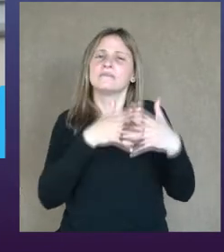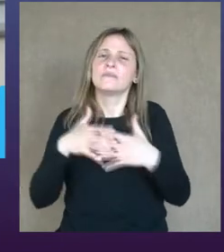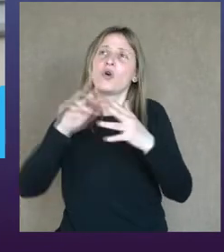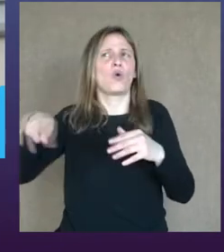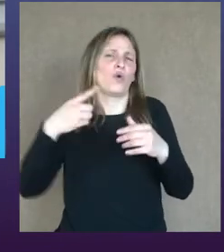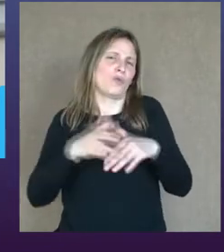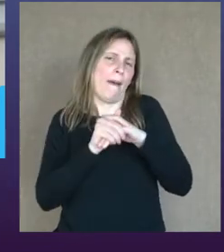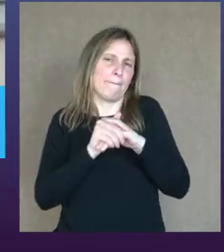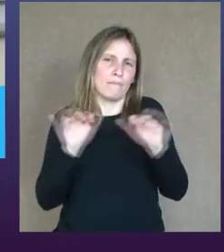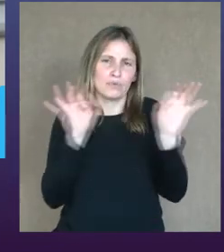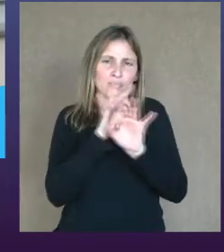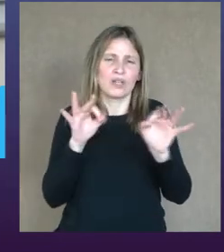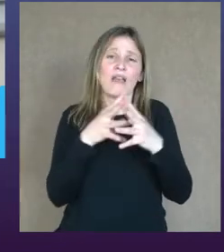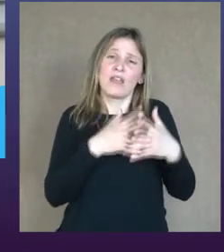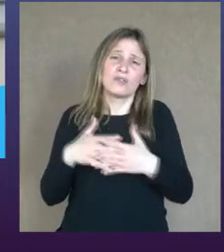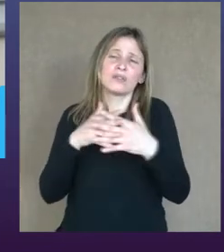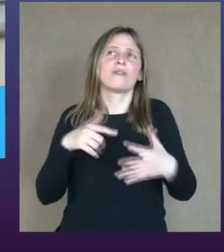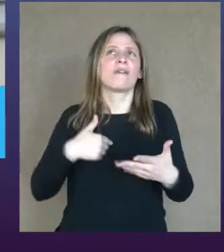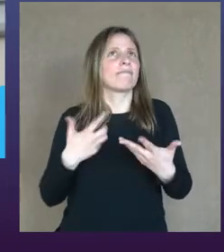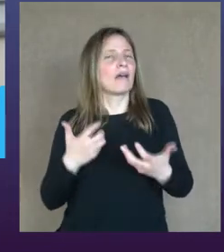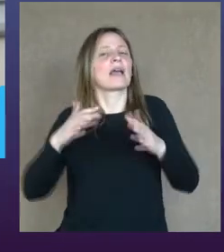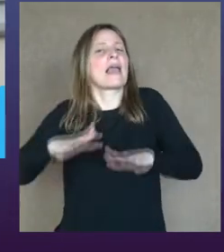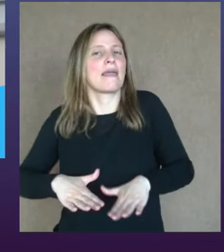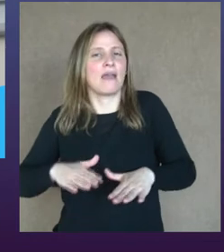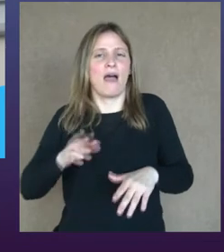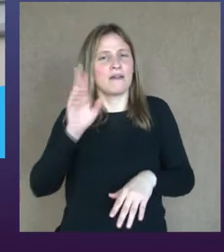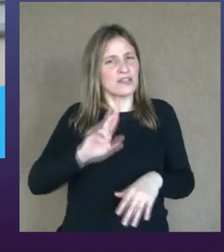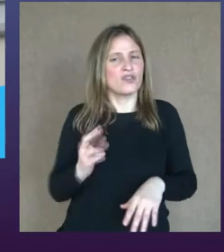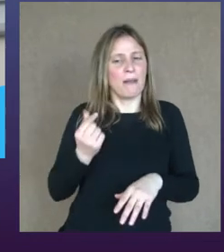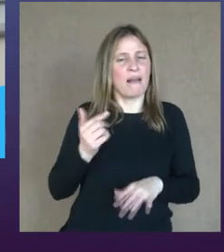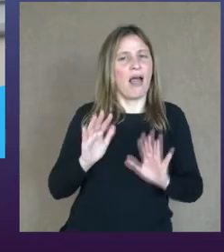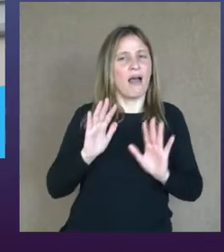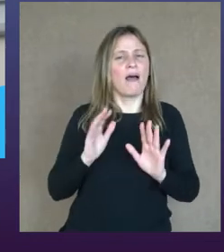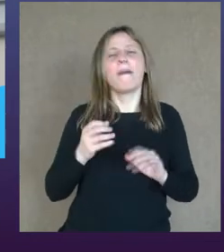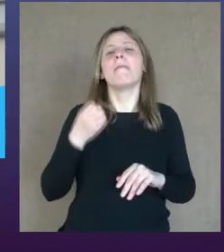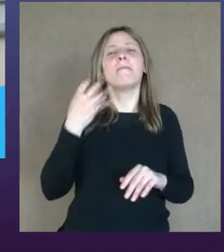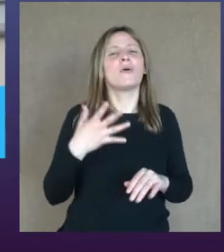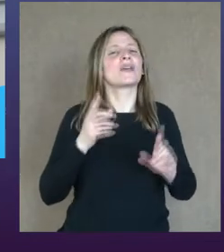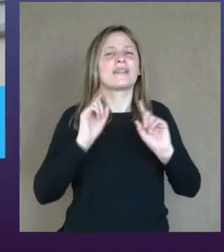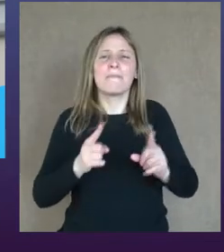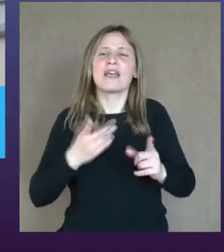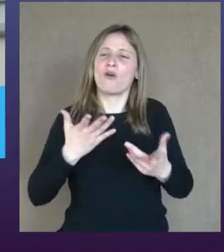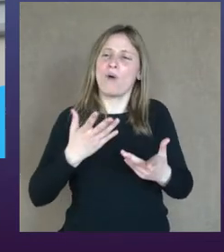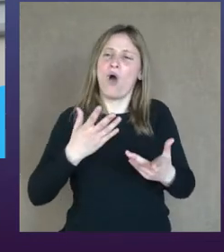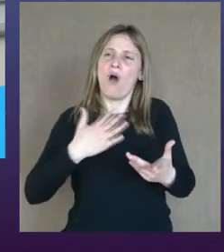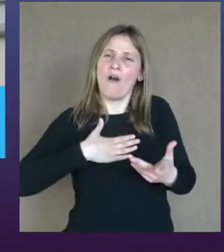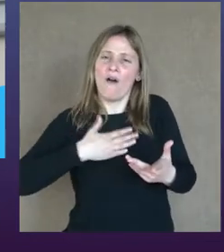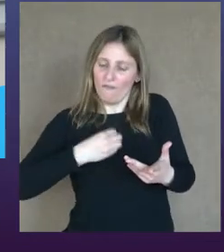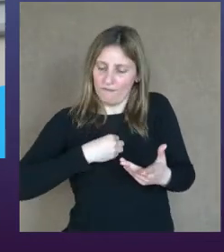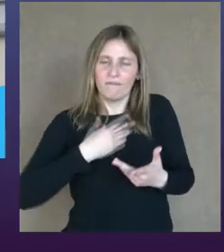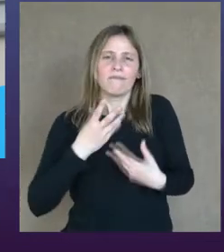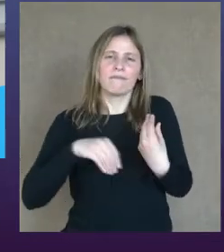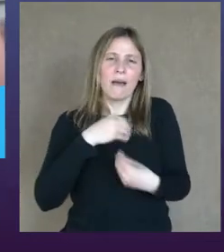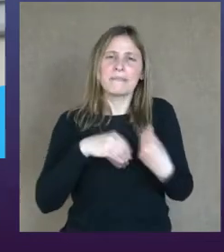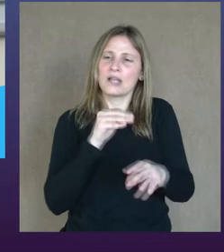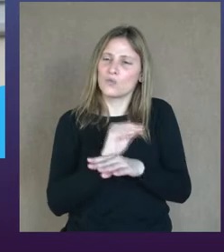músicos, y decidí un poco quedarme acá en el Río de la Plata por un tema también de relación afectiva y cultural, ¿no? No tenía